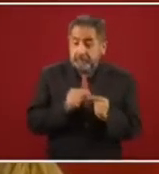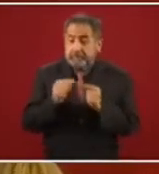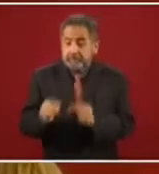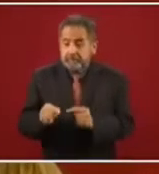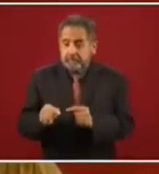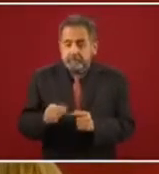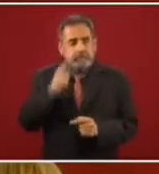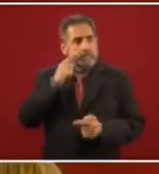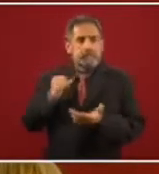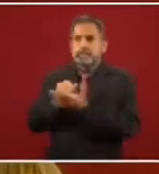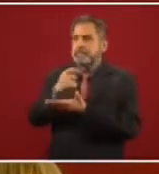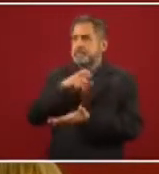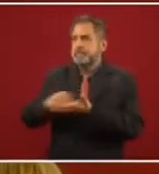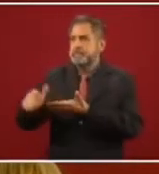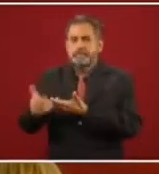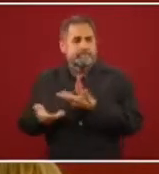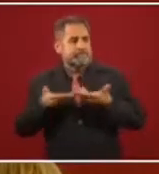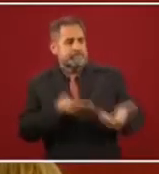deciden comprar.